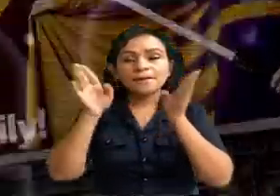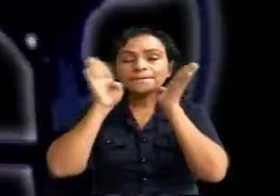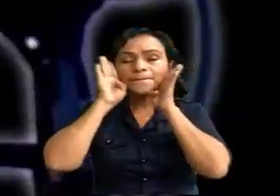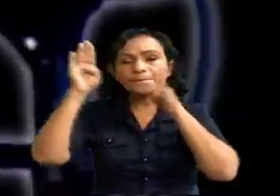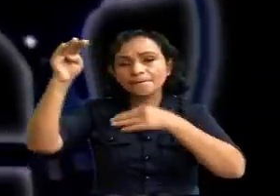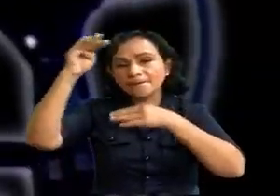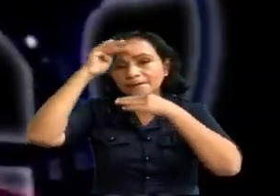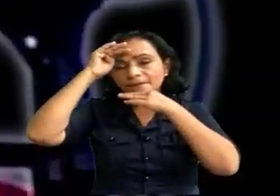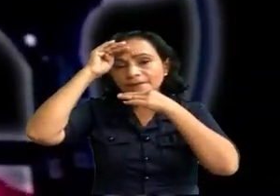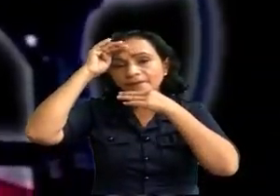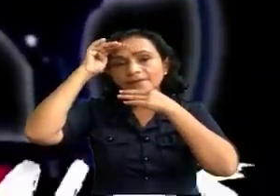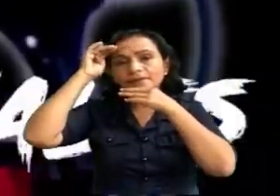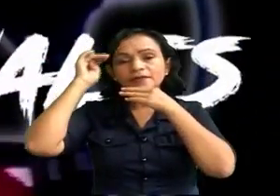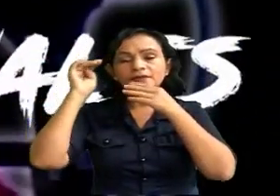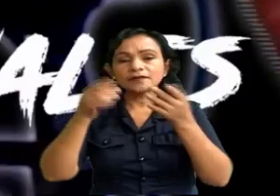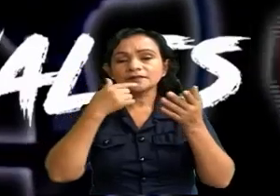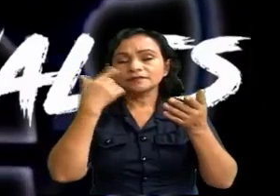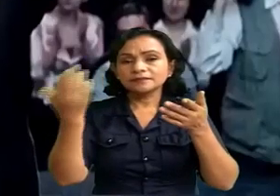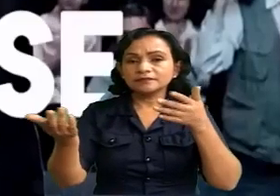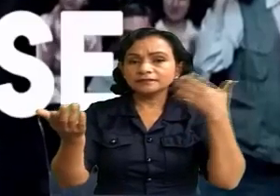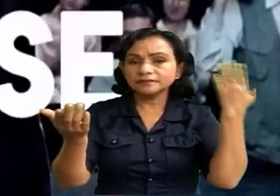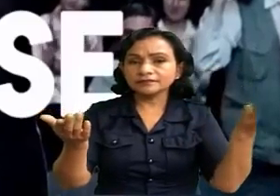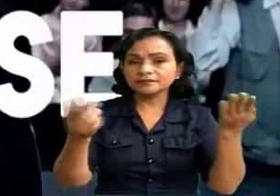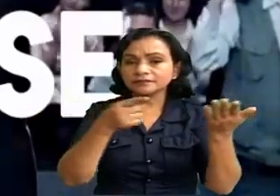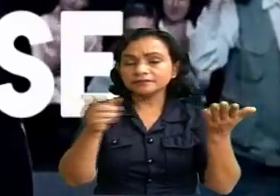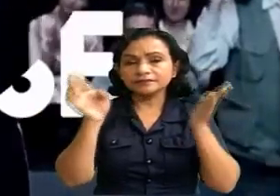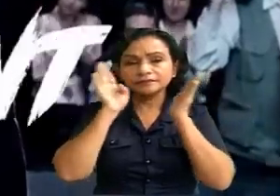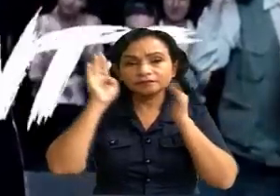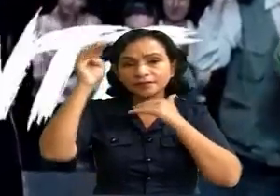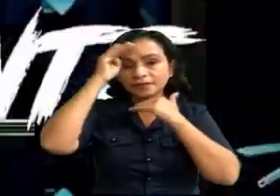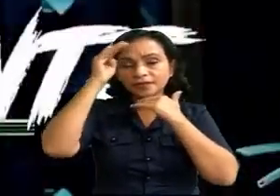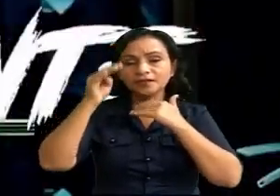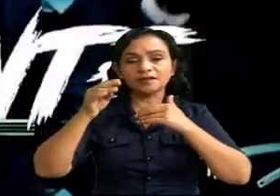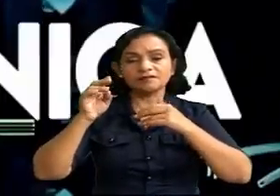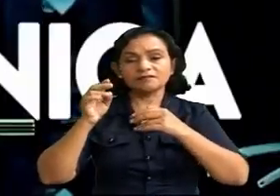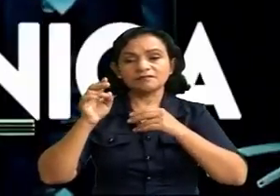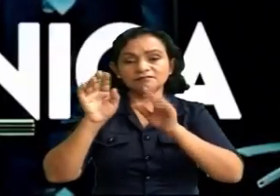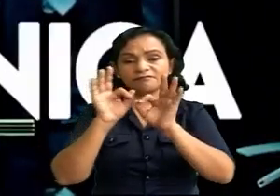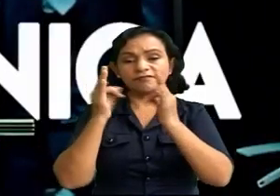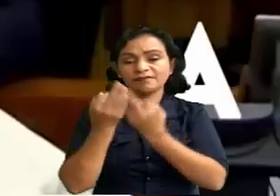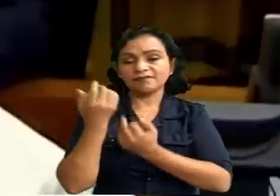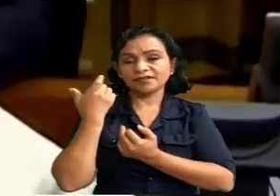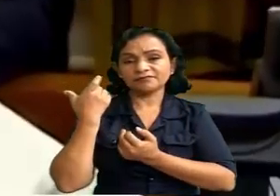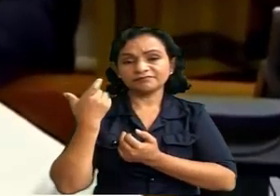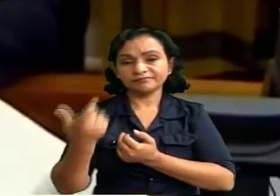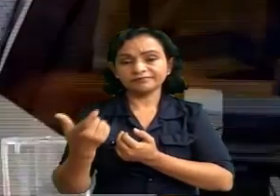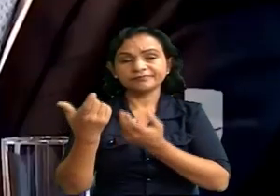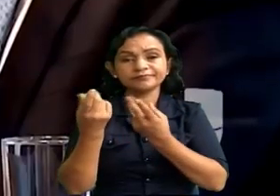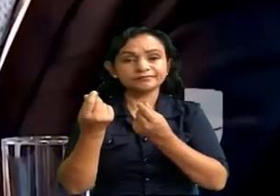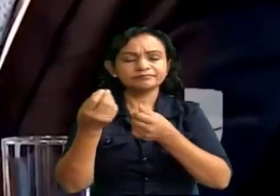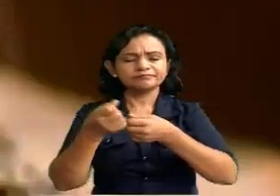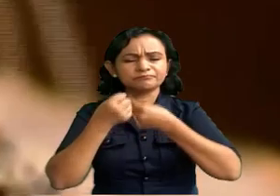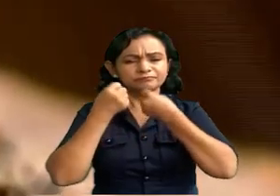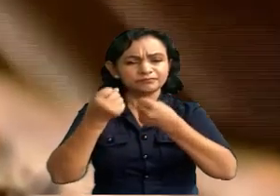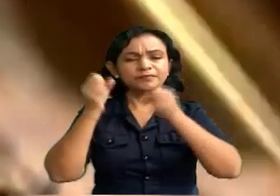privadas, a través de las cuales la clase dominante hegemónica